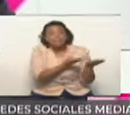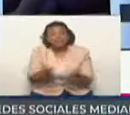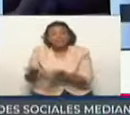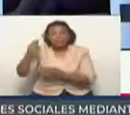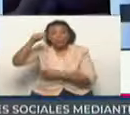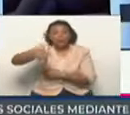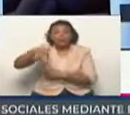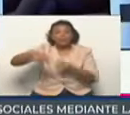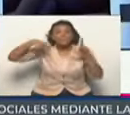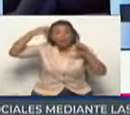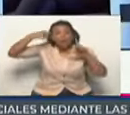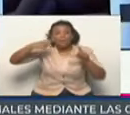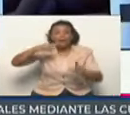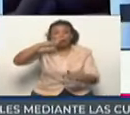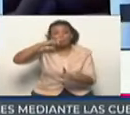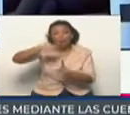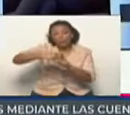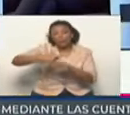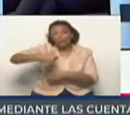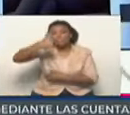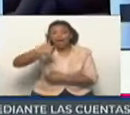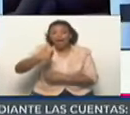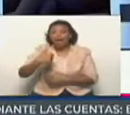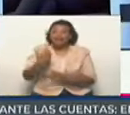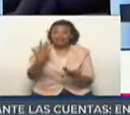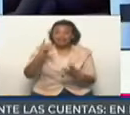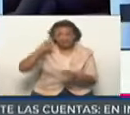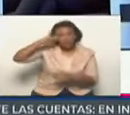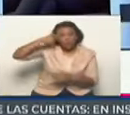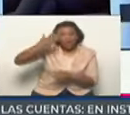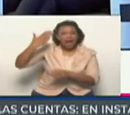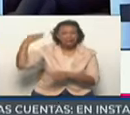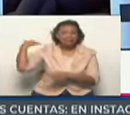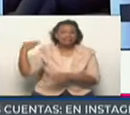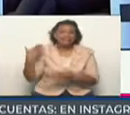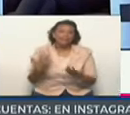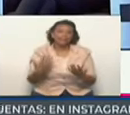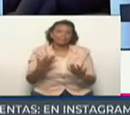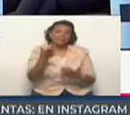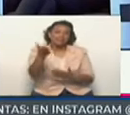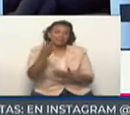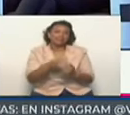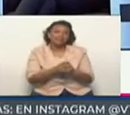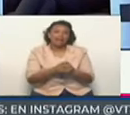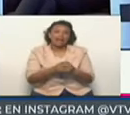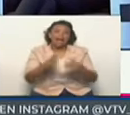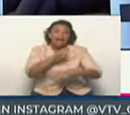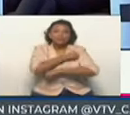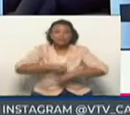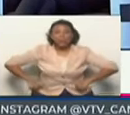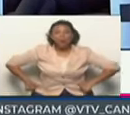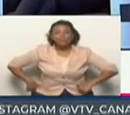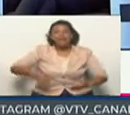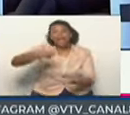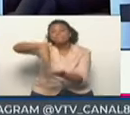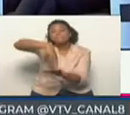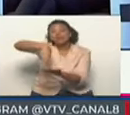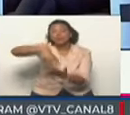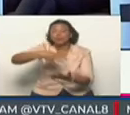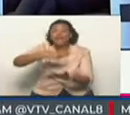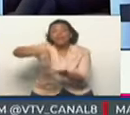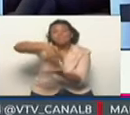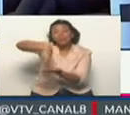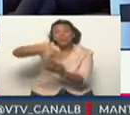estás invitado. Muchas gracias. Desde Barcelona, ¿te acuerdas? El programa que estuvimos allá. No, fue en Maturín, en Maturín. En Maturín, vale. En Maturín, sí.